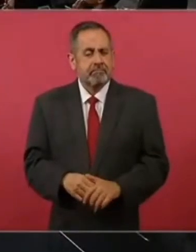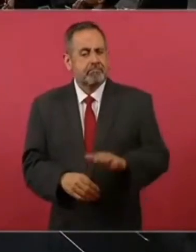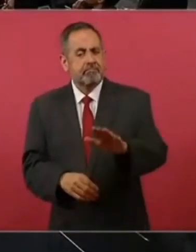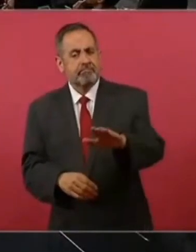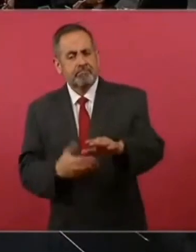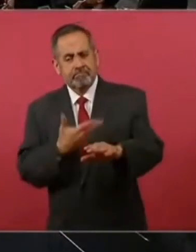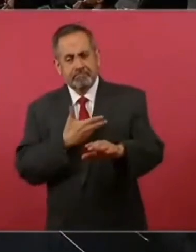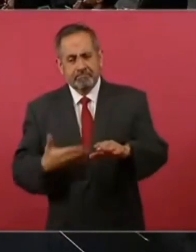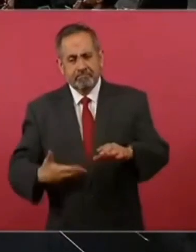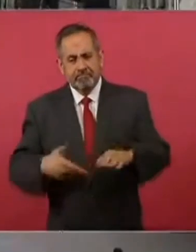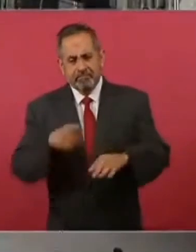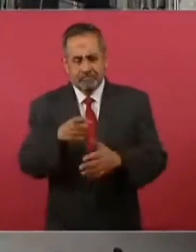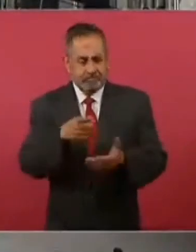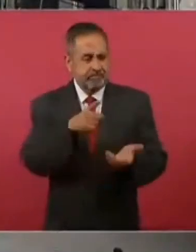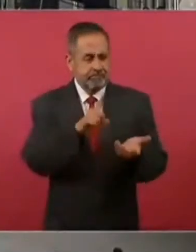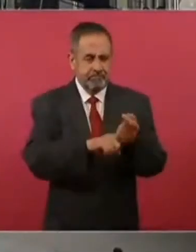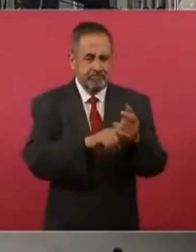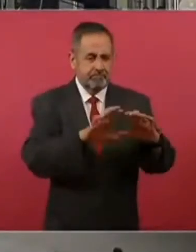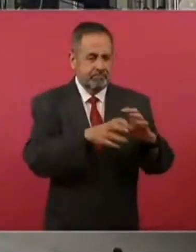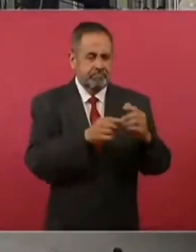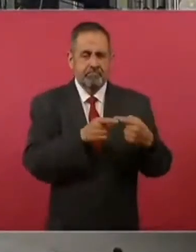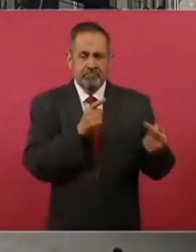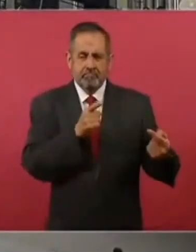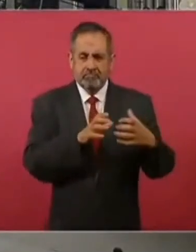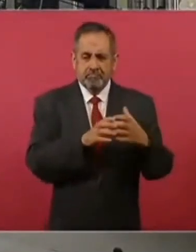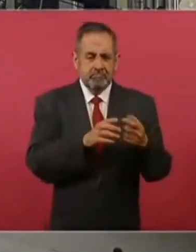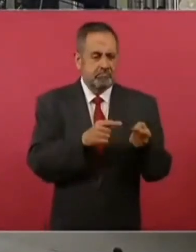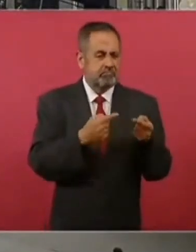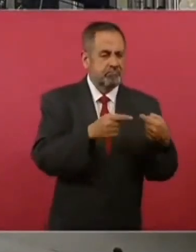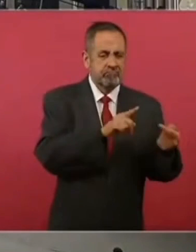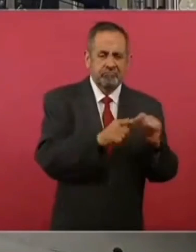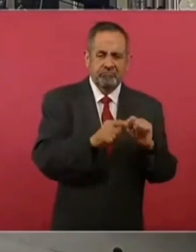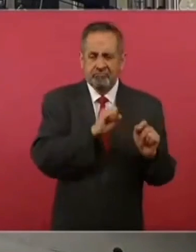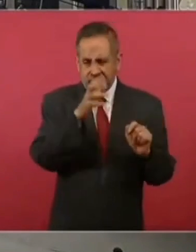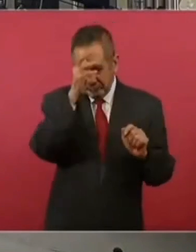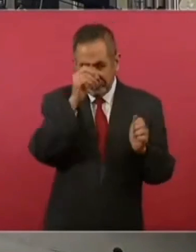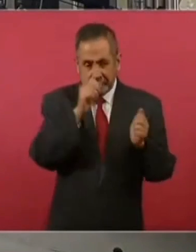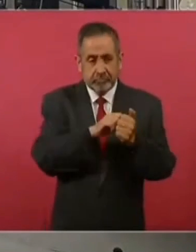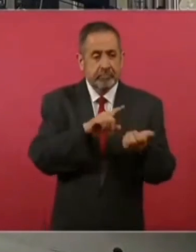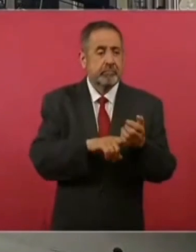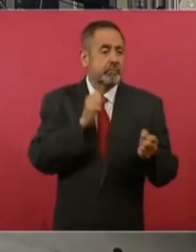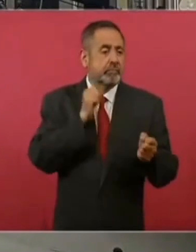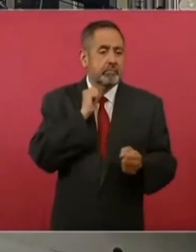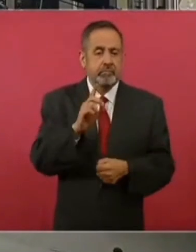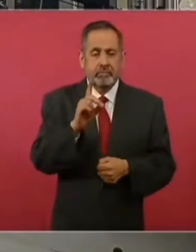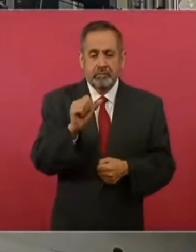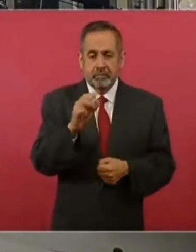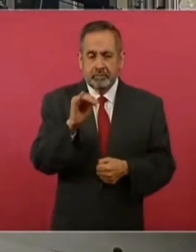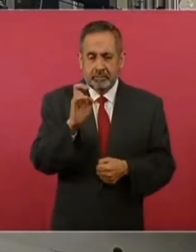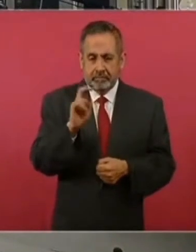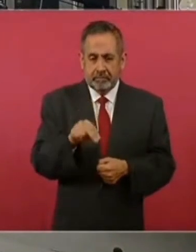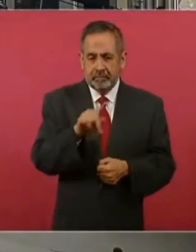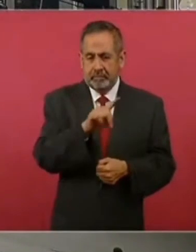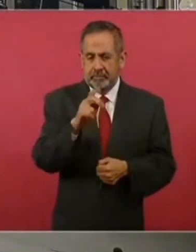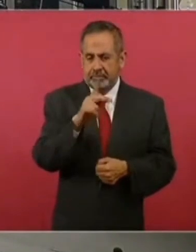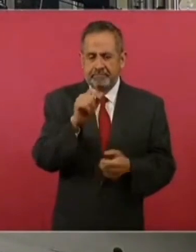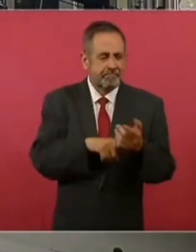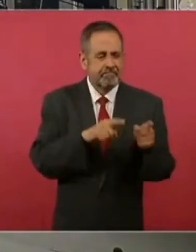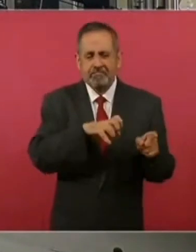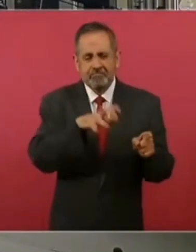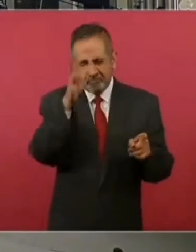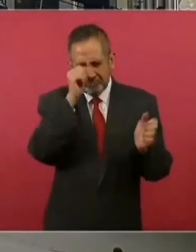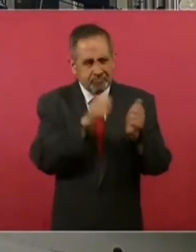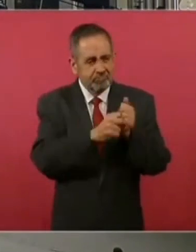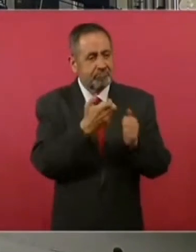Incluso hay, bueno, dentro de la oposición hay críticas. Por ejemplo, el senador Damián Cepeda ya criticó el método,